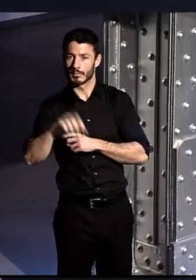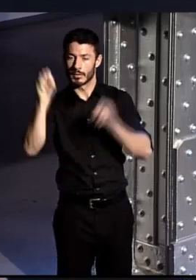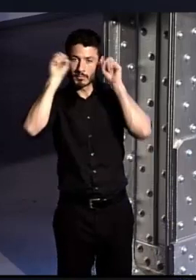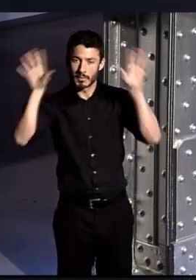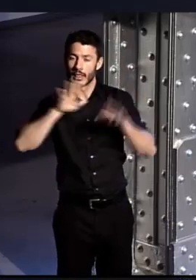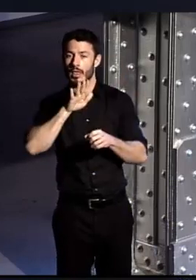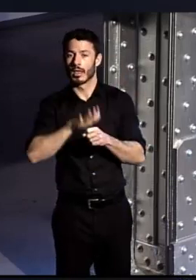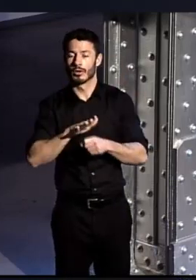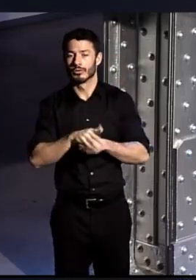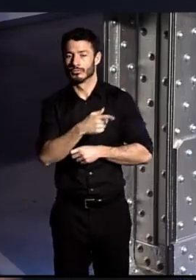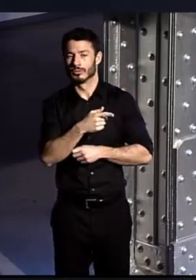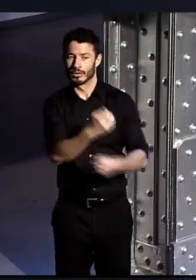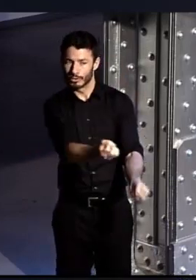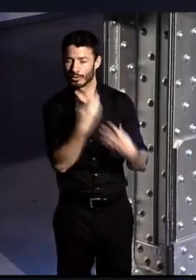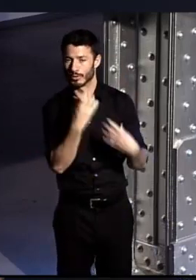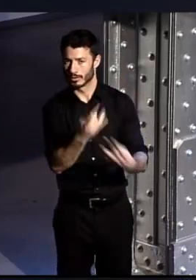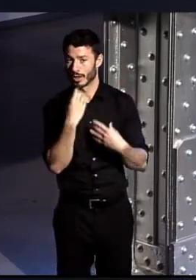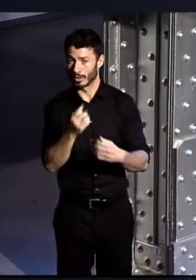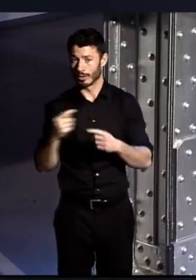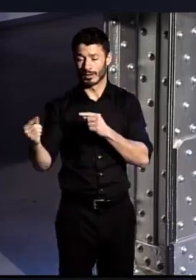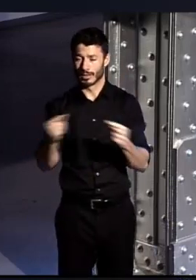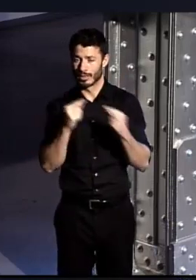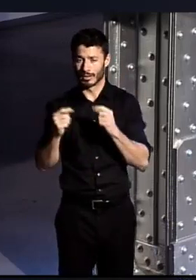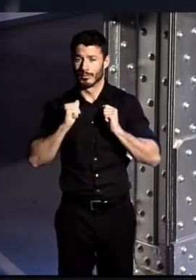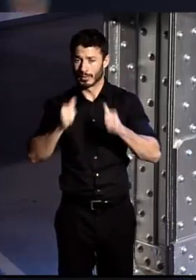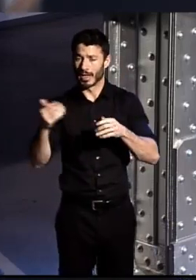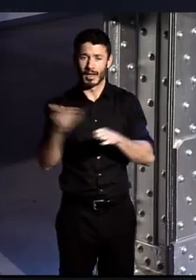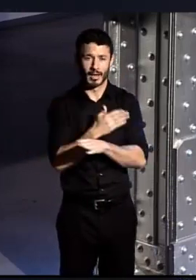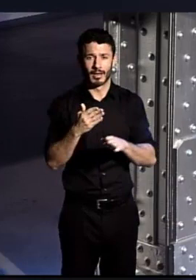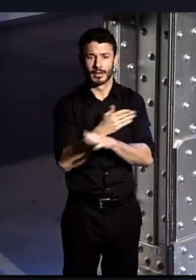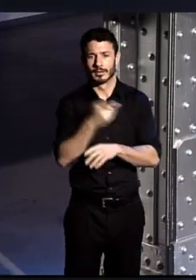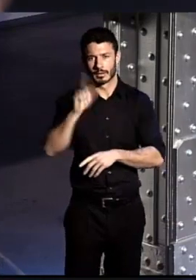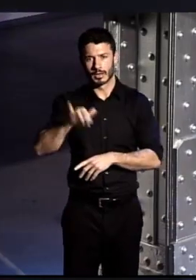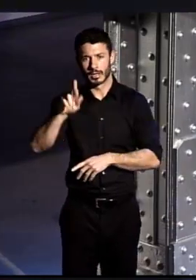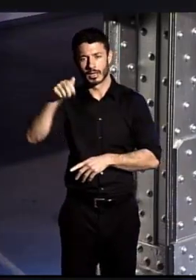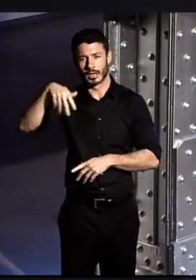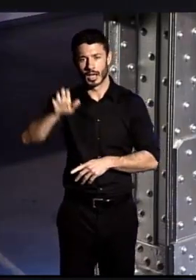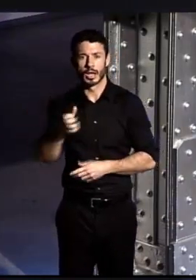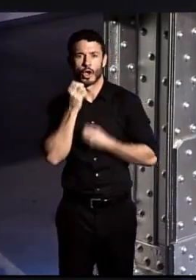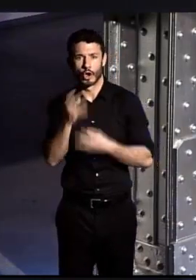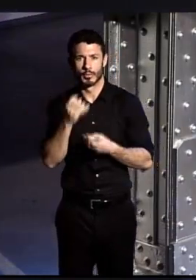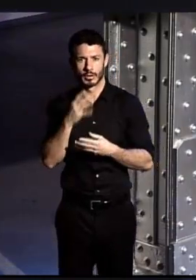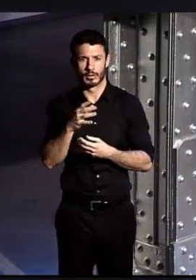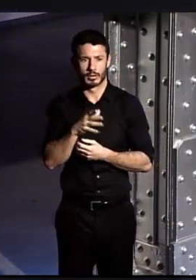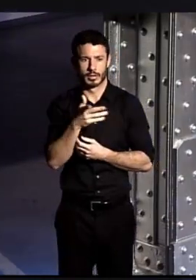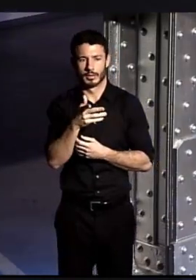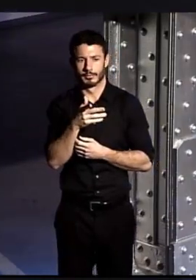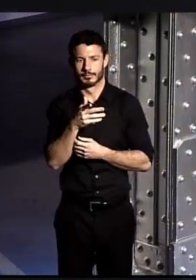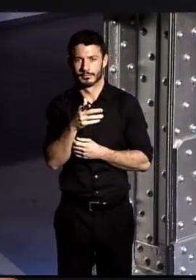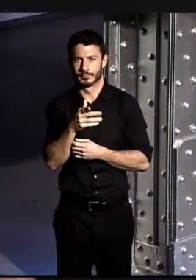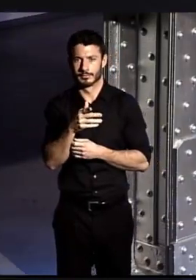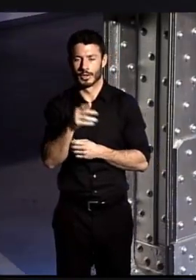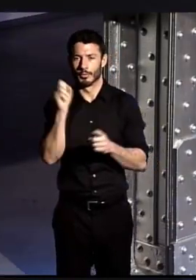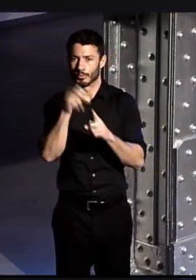antes de entrar a la charla, ¿verdad, Fernando? Que estábamos hablando de esto, lo comentaba también Irene, como no se podía ver con los ojos de